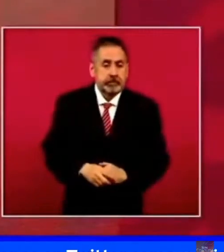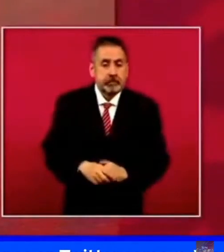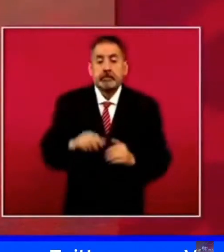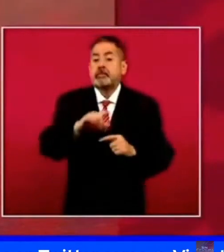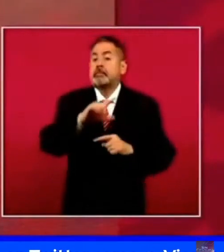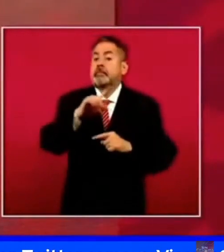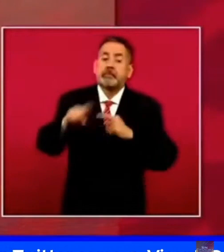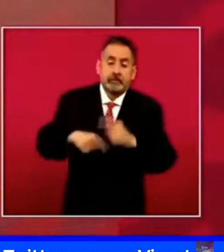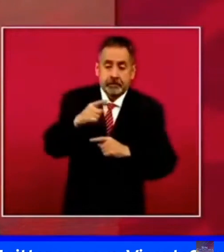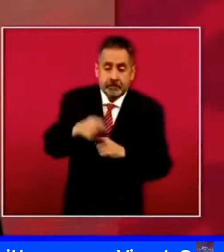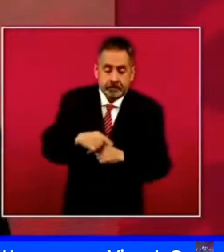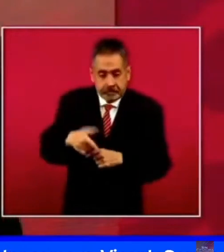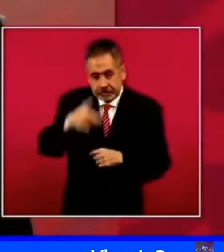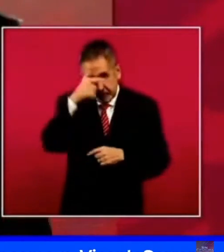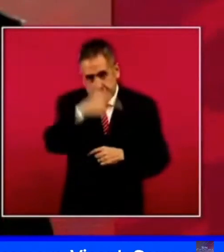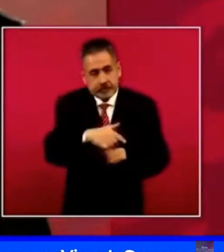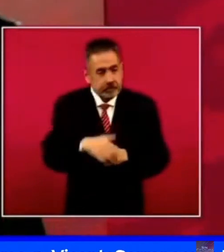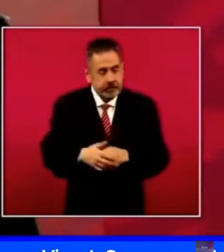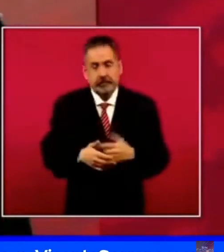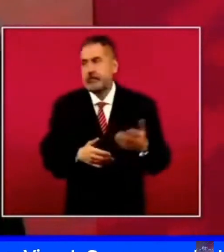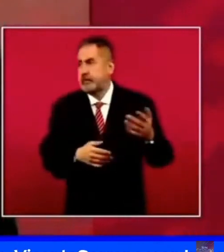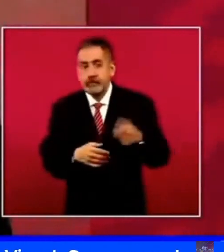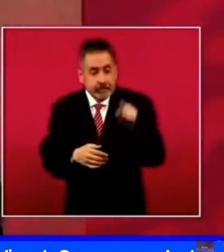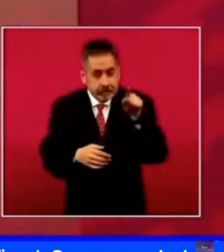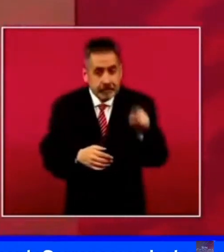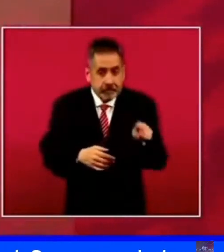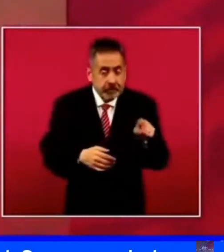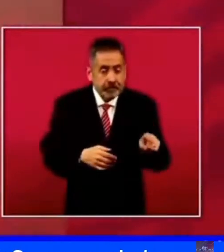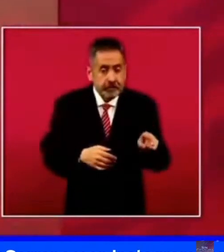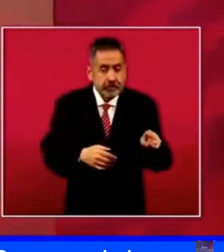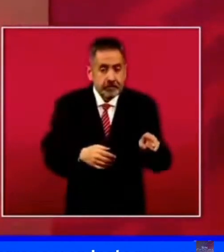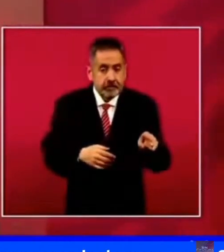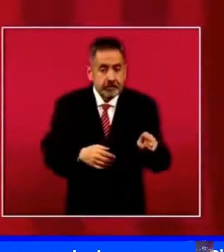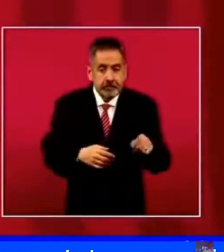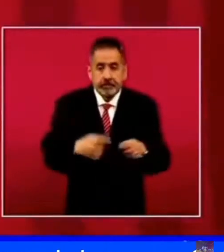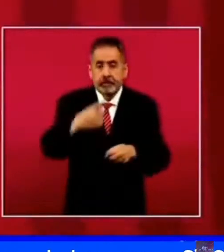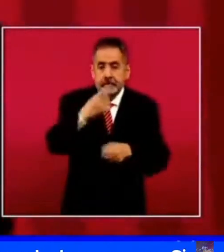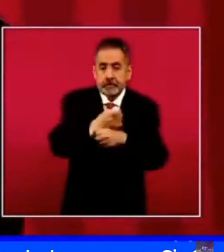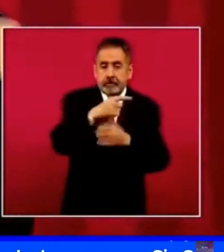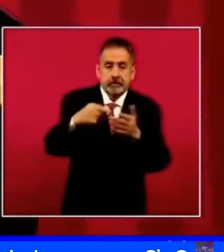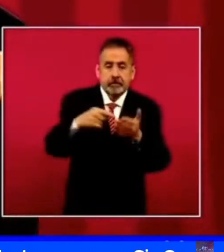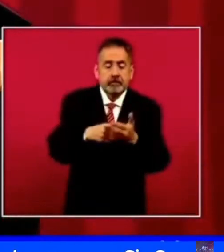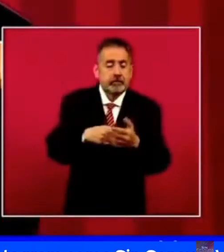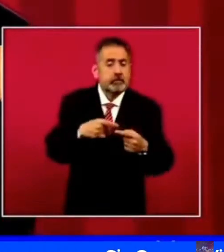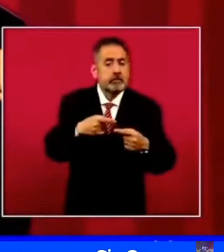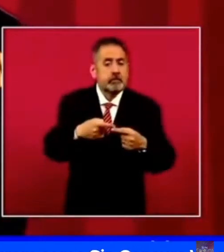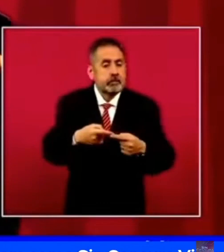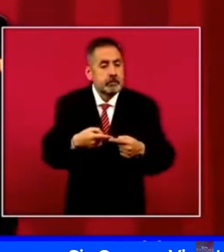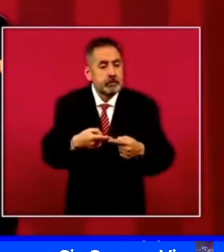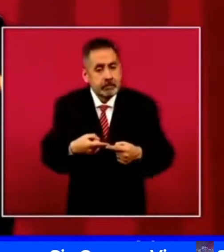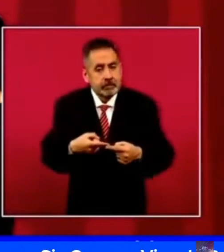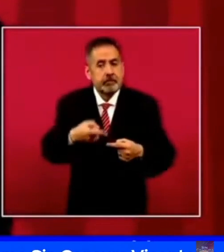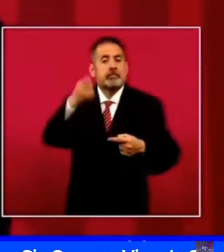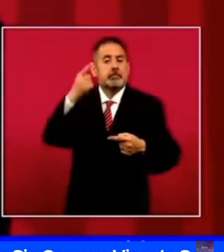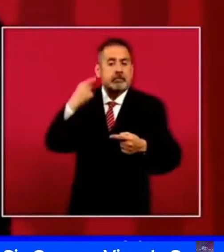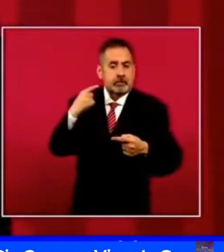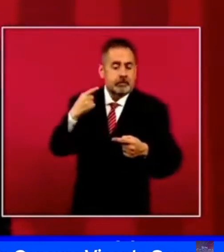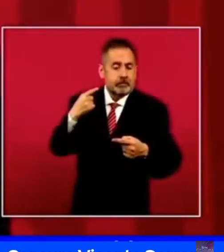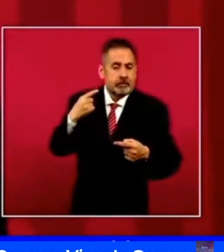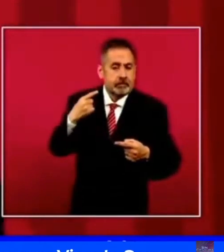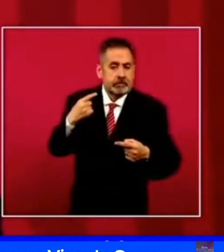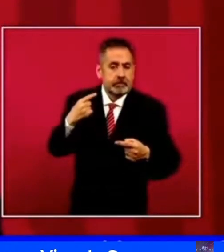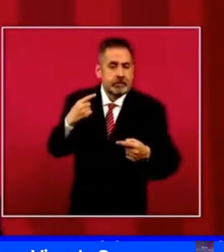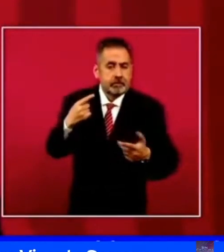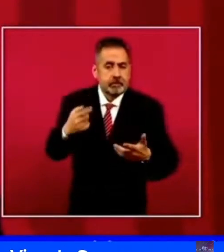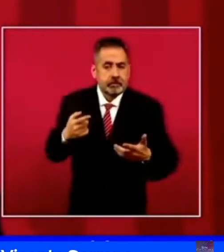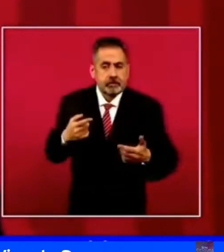entero que ya había sacado el primer lugar en otras